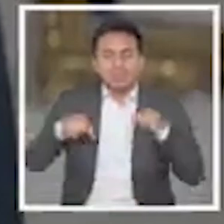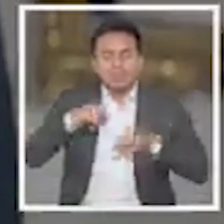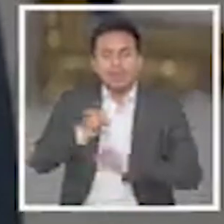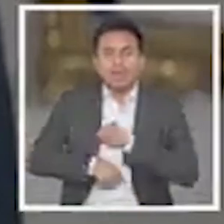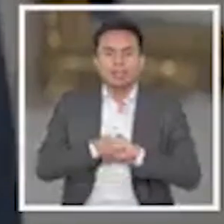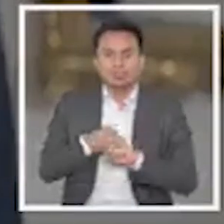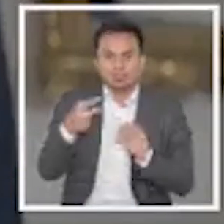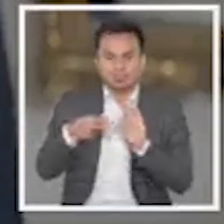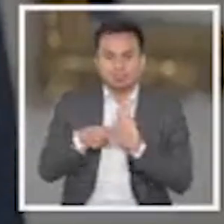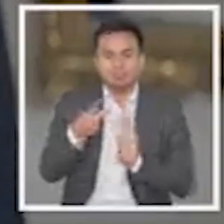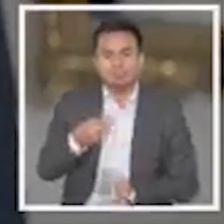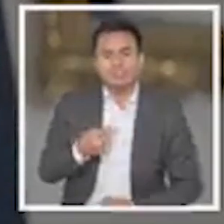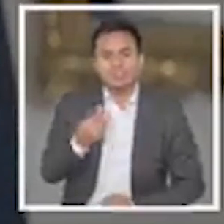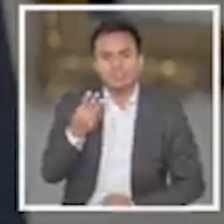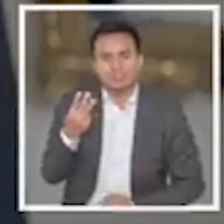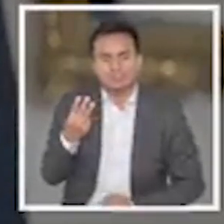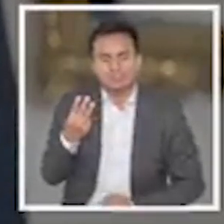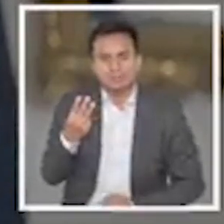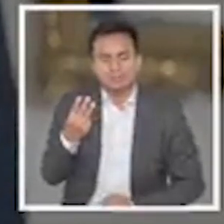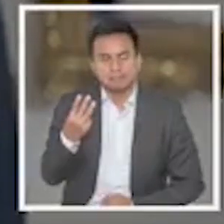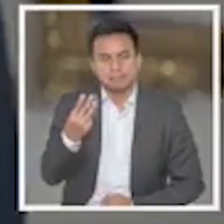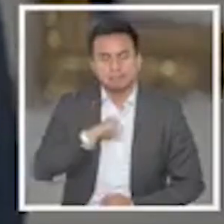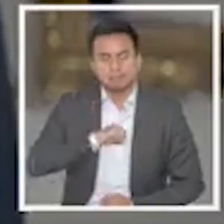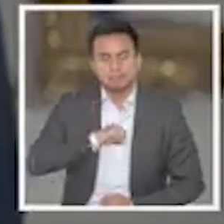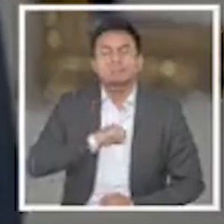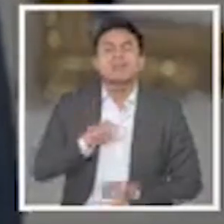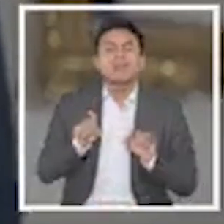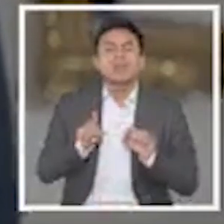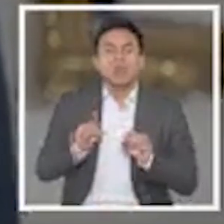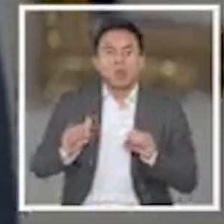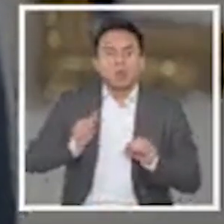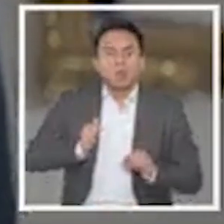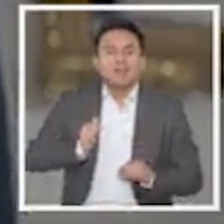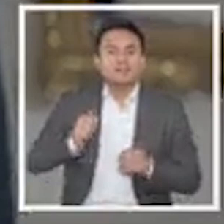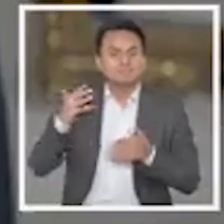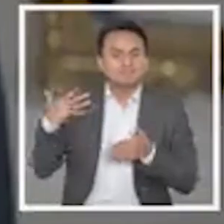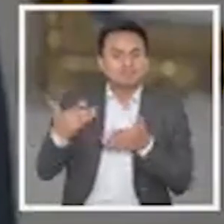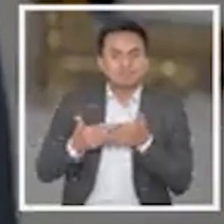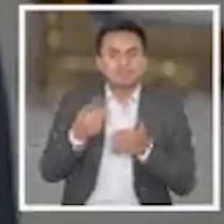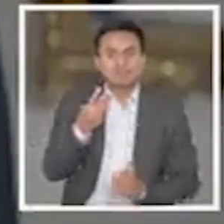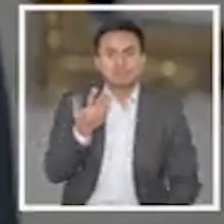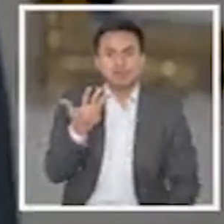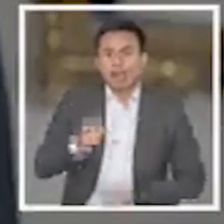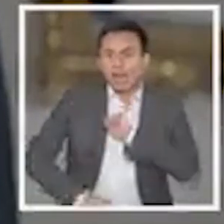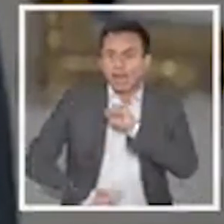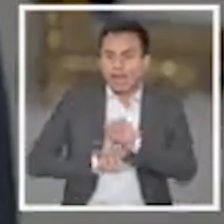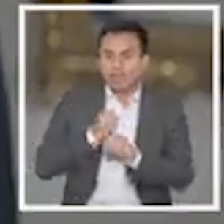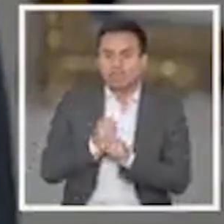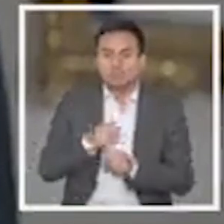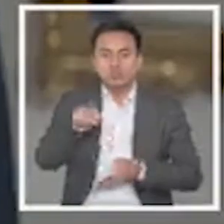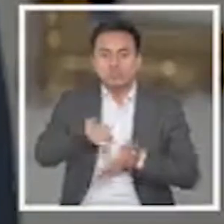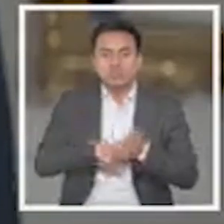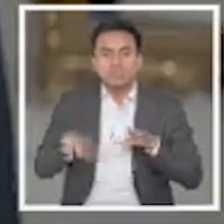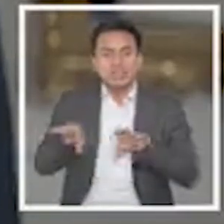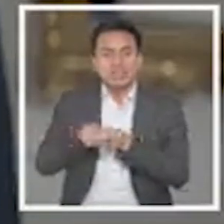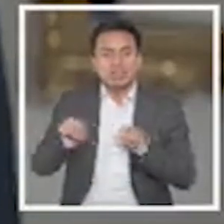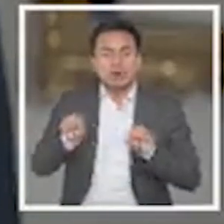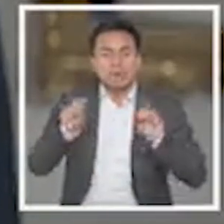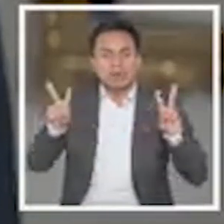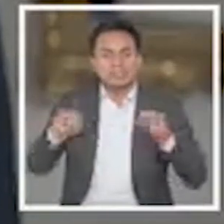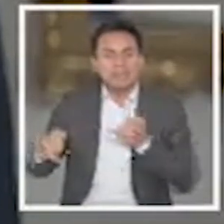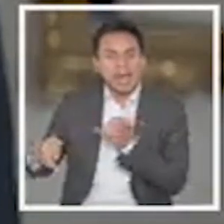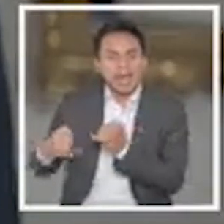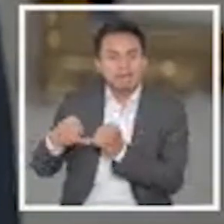Este año 2023 se cumplen además 39 años desde la suscripción del Tratado de